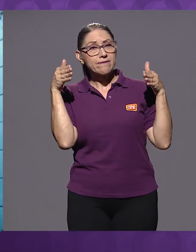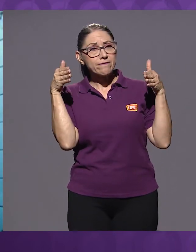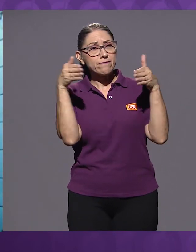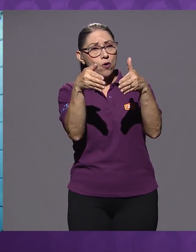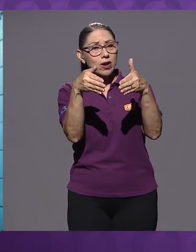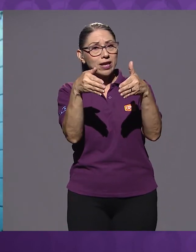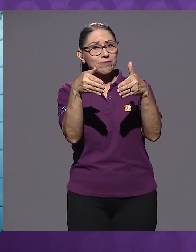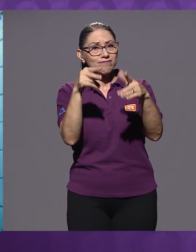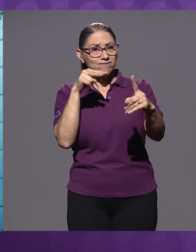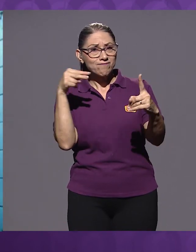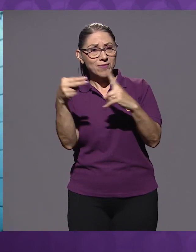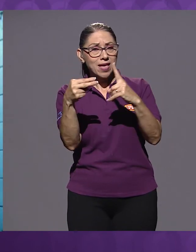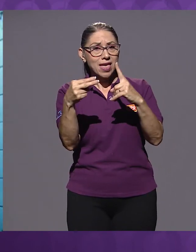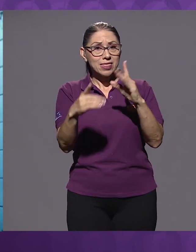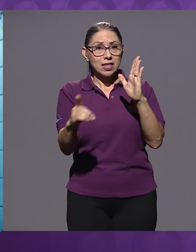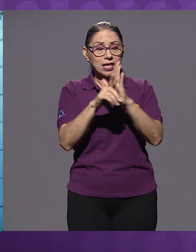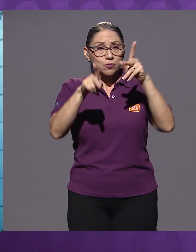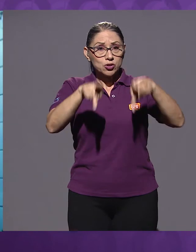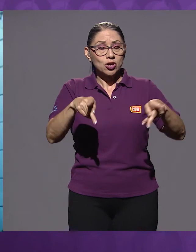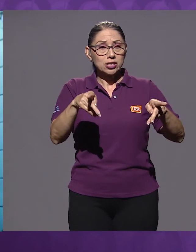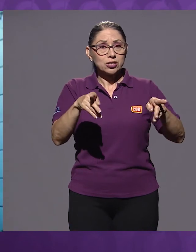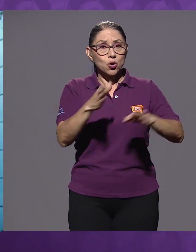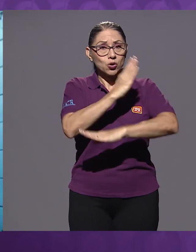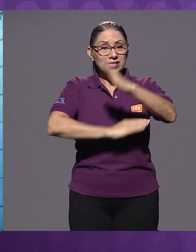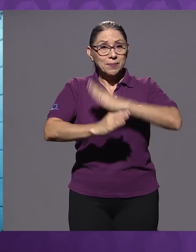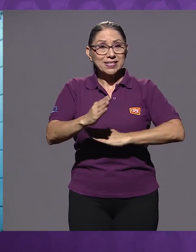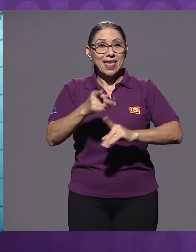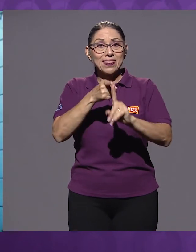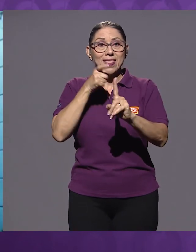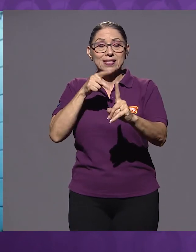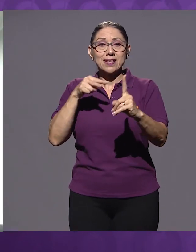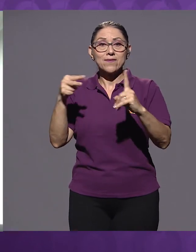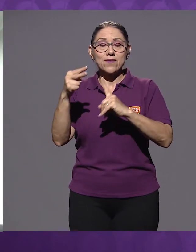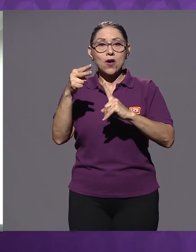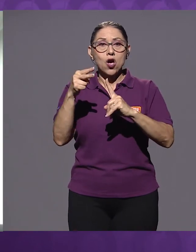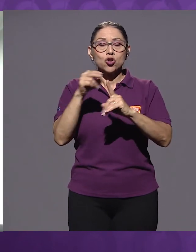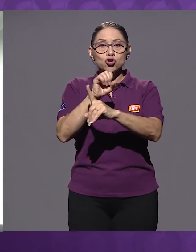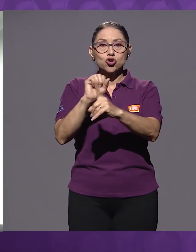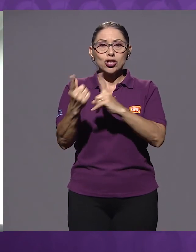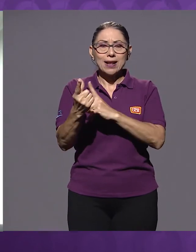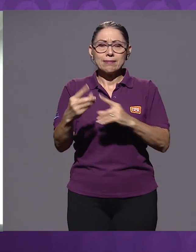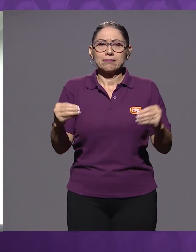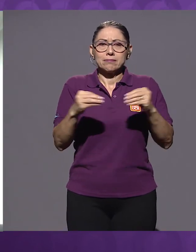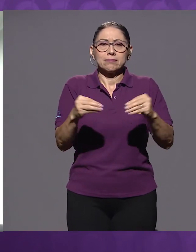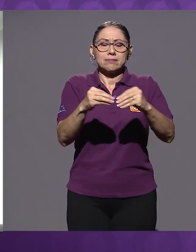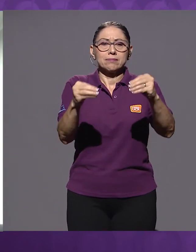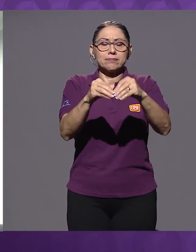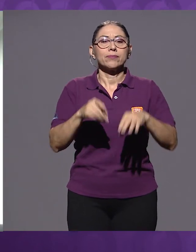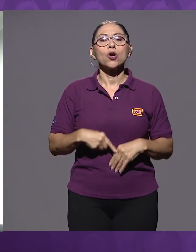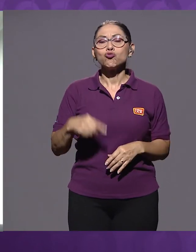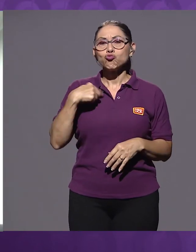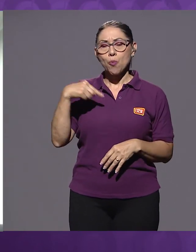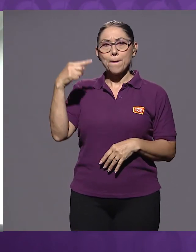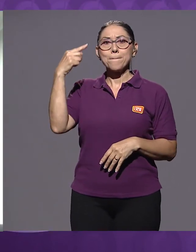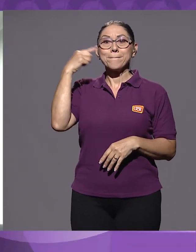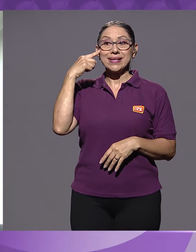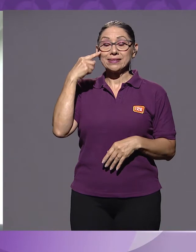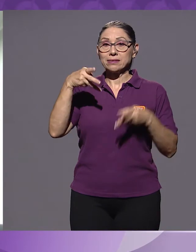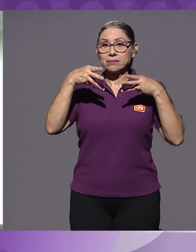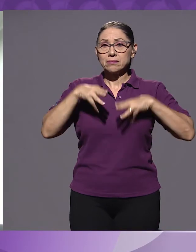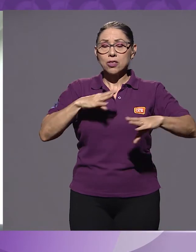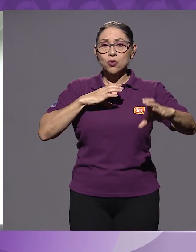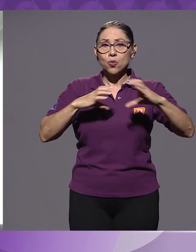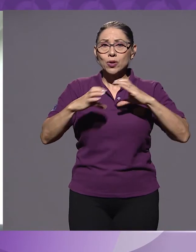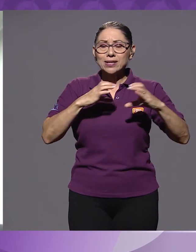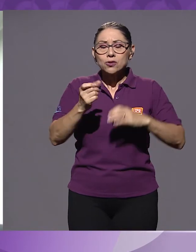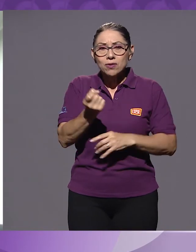con discapacidad vistos desde el modelo social sea cada vez mayor. Yo pienso que una vez un medio de comunicación entiende que el